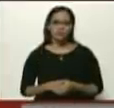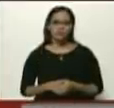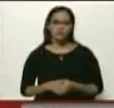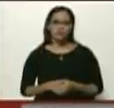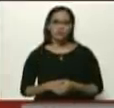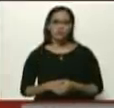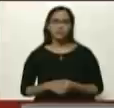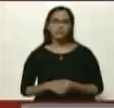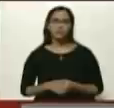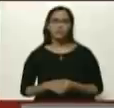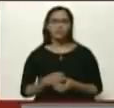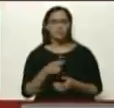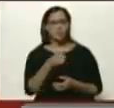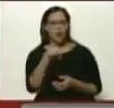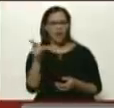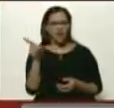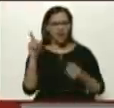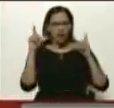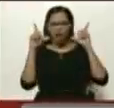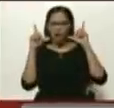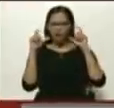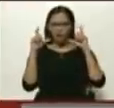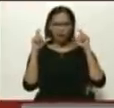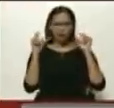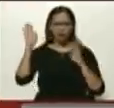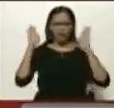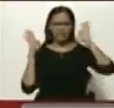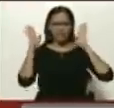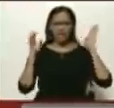Por ahí rodó una foto de un candidato entregando cosas,